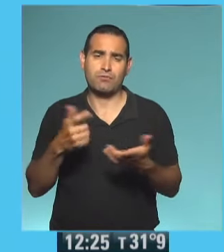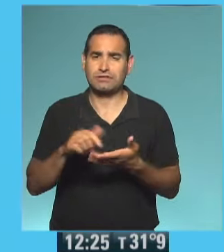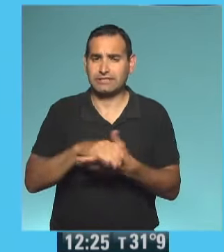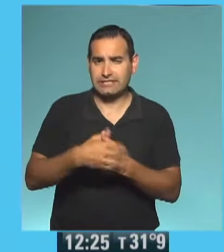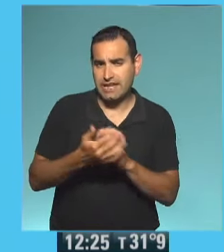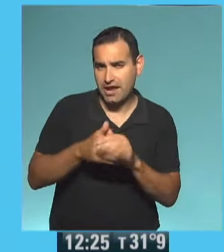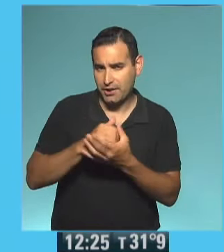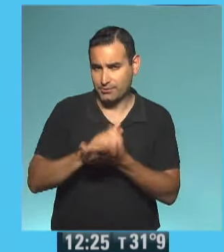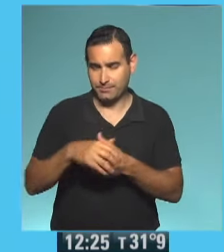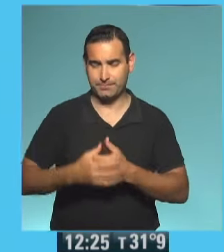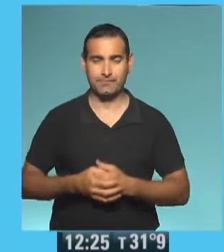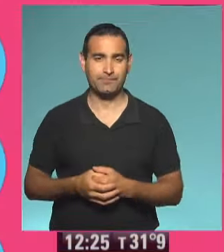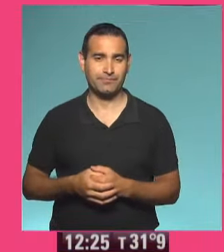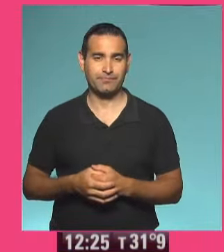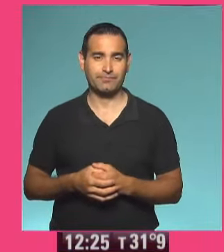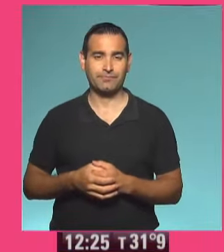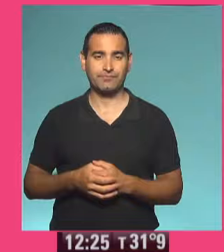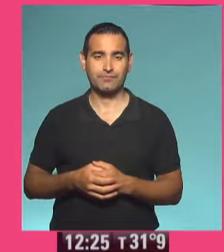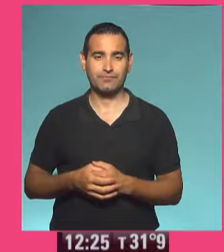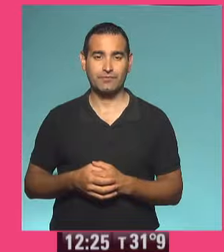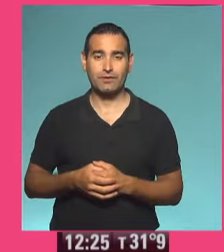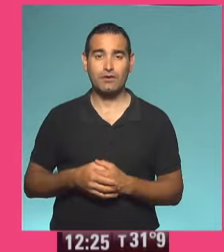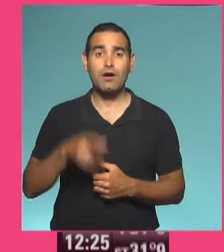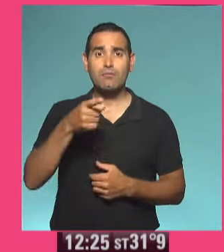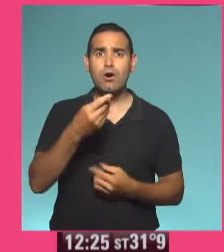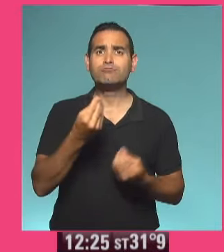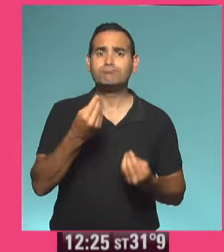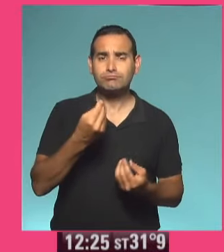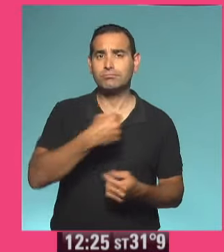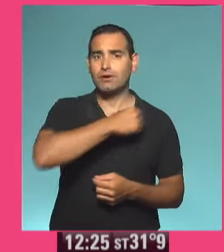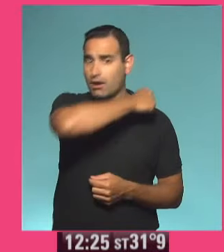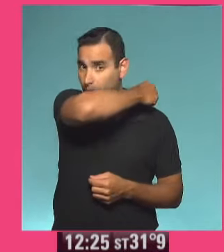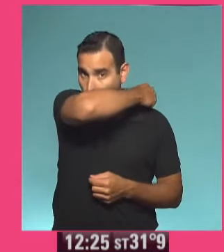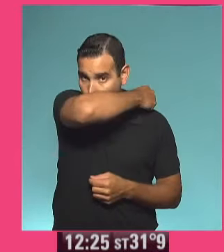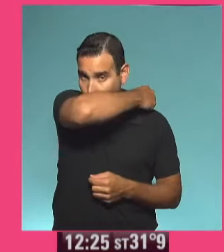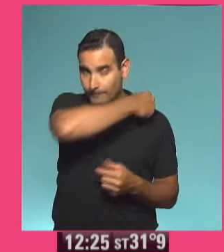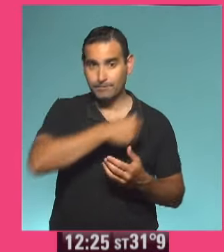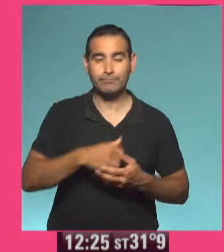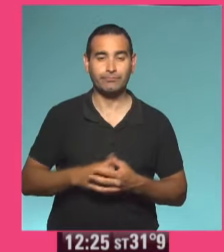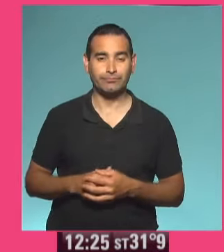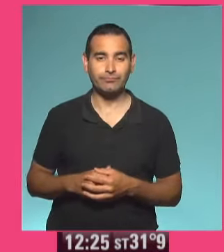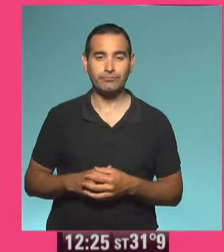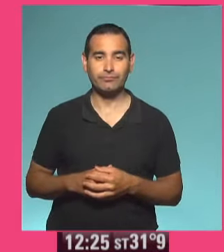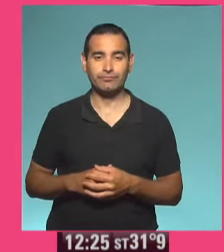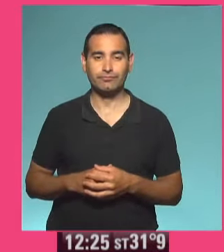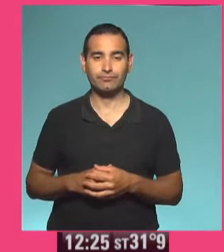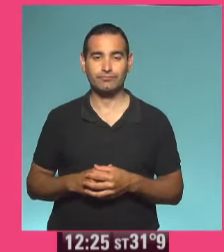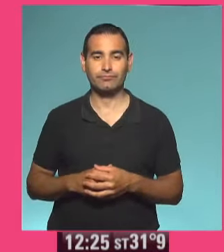y limpiarnos las manos. Tosemos o estornudamos en el pliegue del codo.